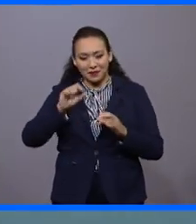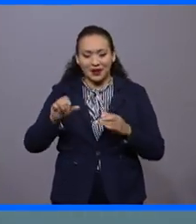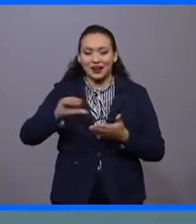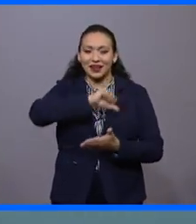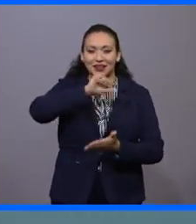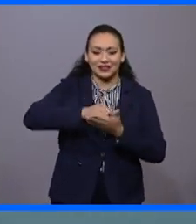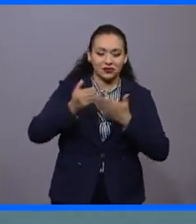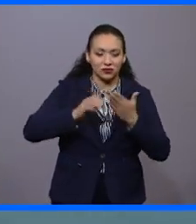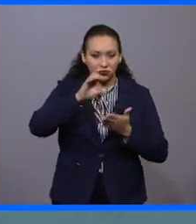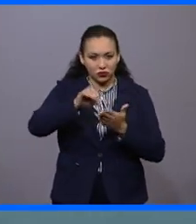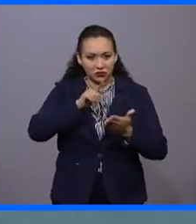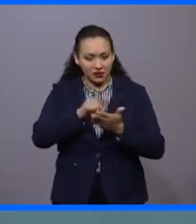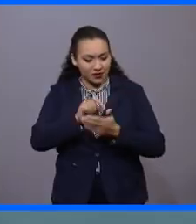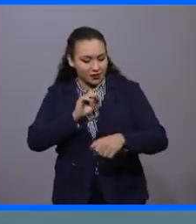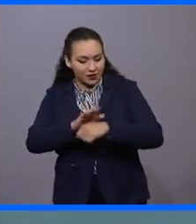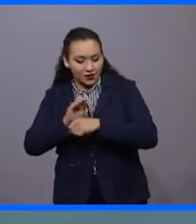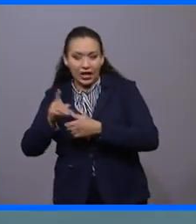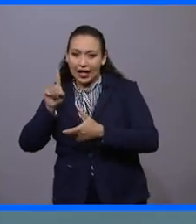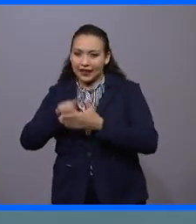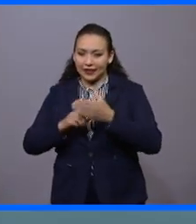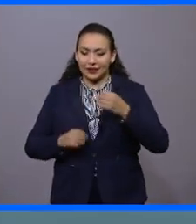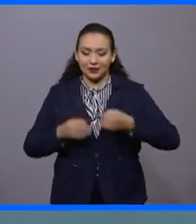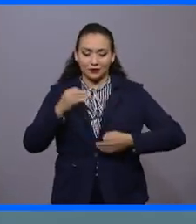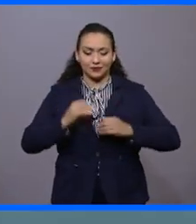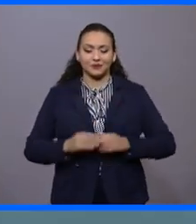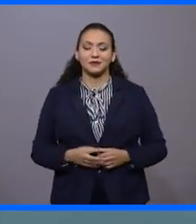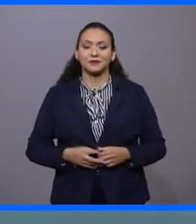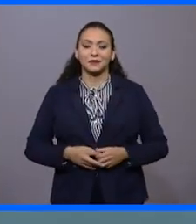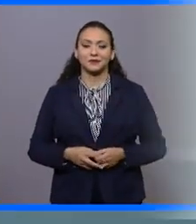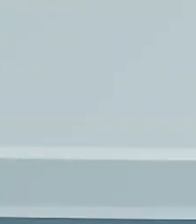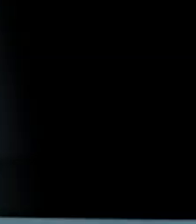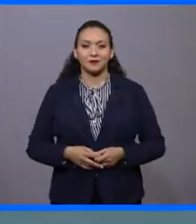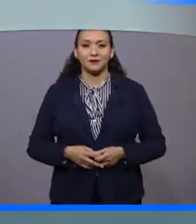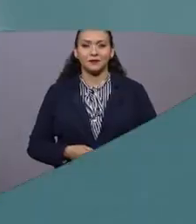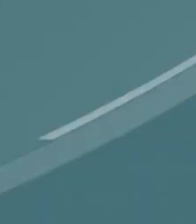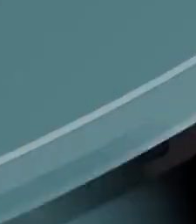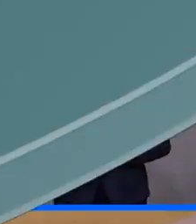Estudios Constitucionales del Máximo Tribunal.